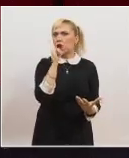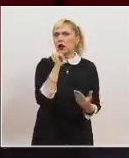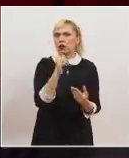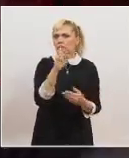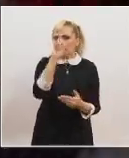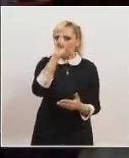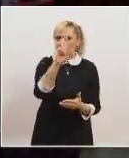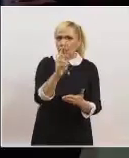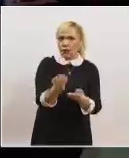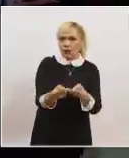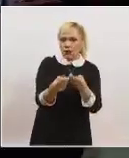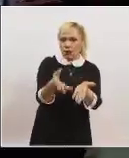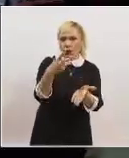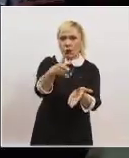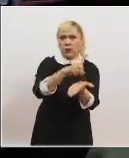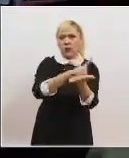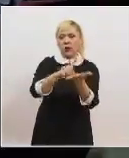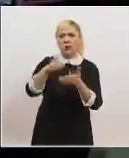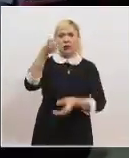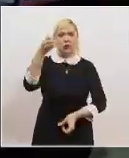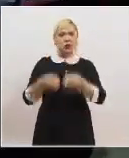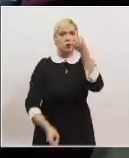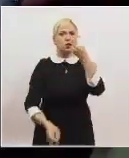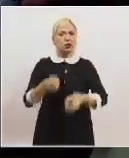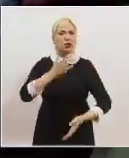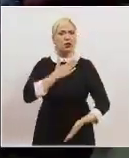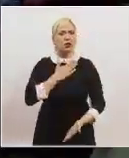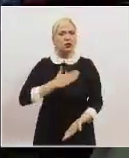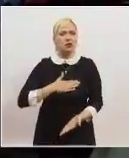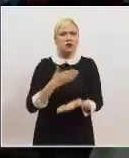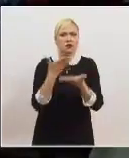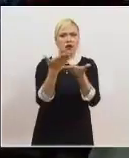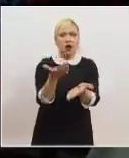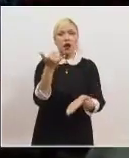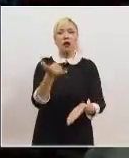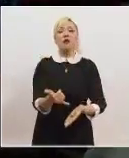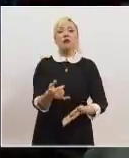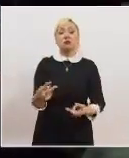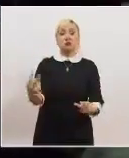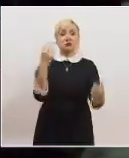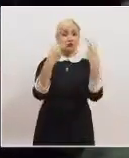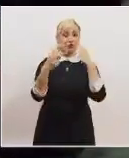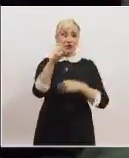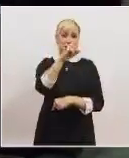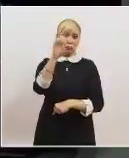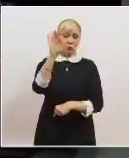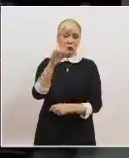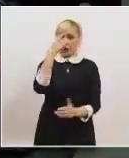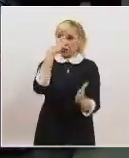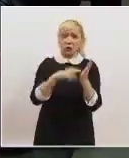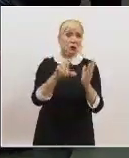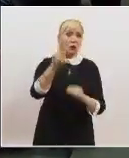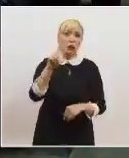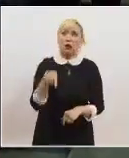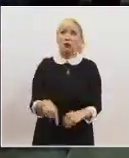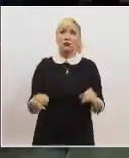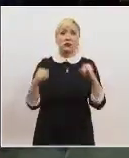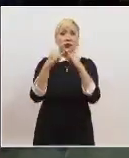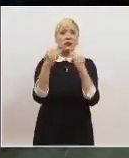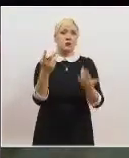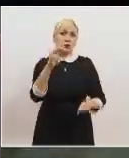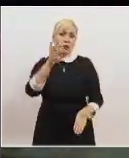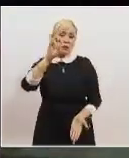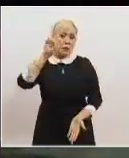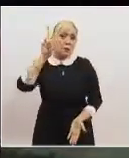justicia, sino fundamentalmente la credibilidad de la institución.